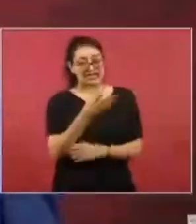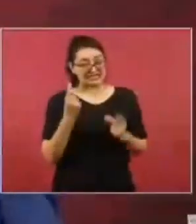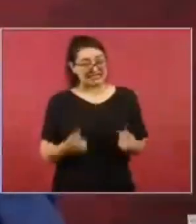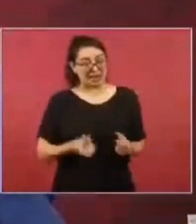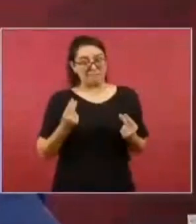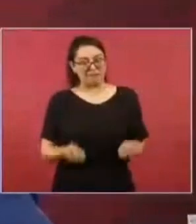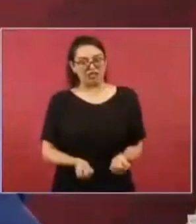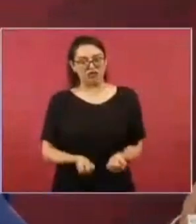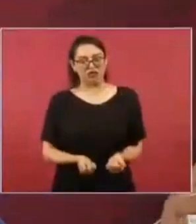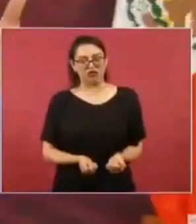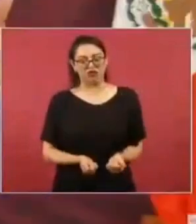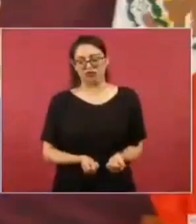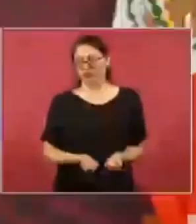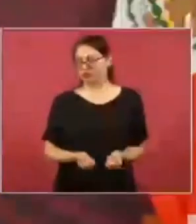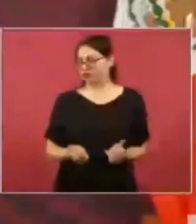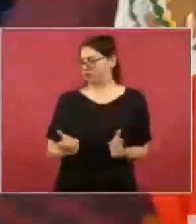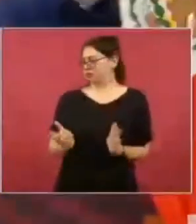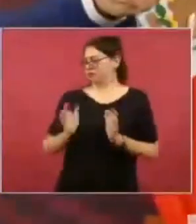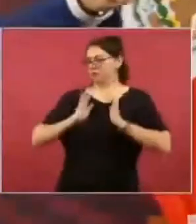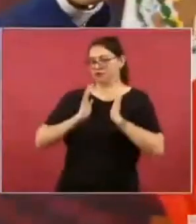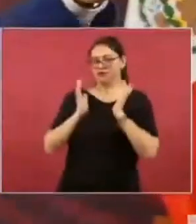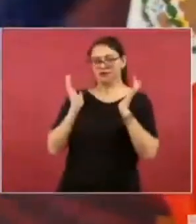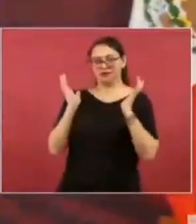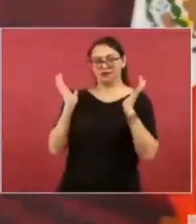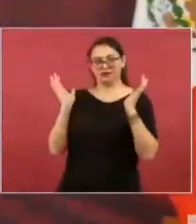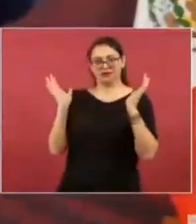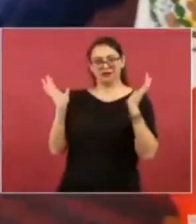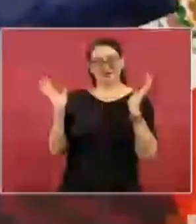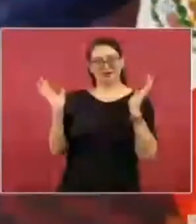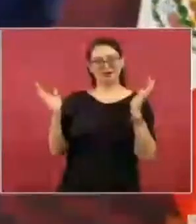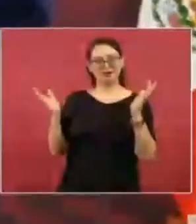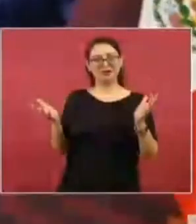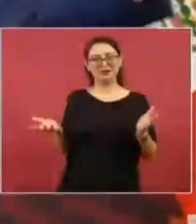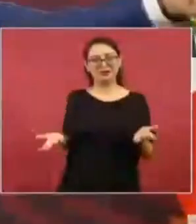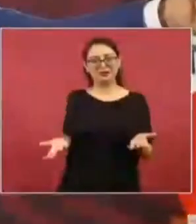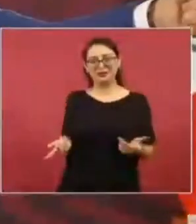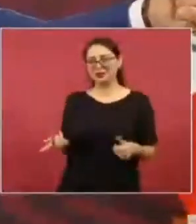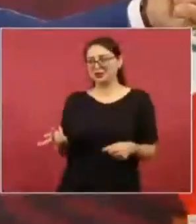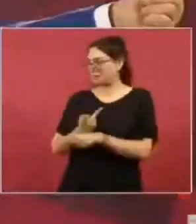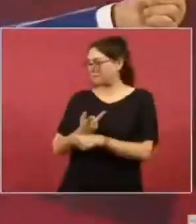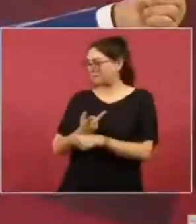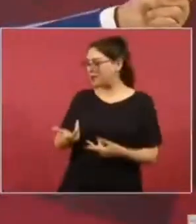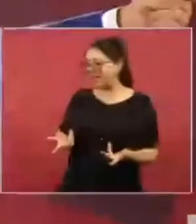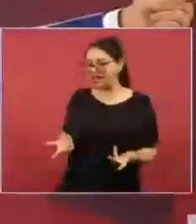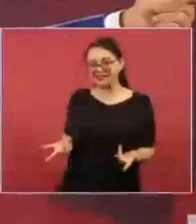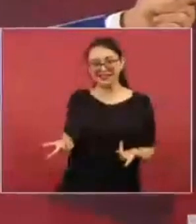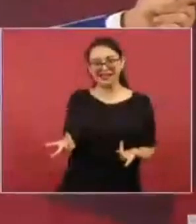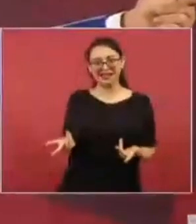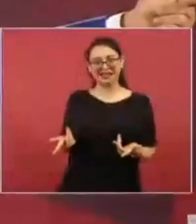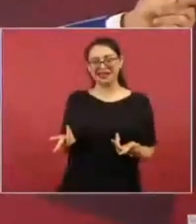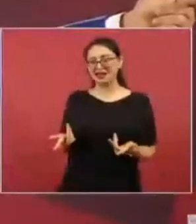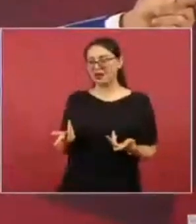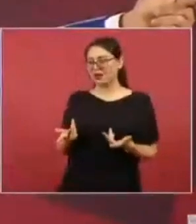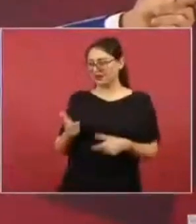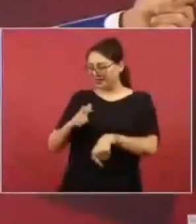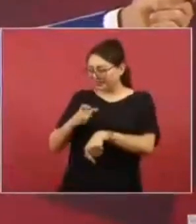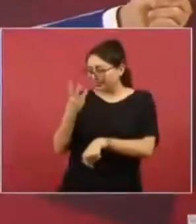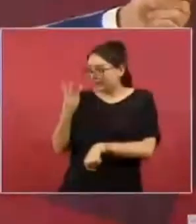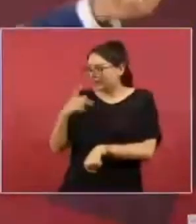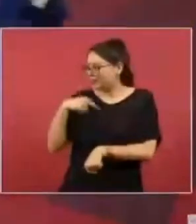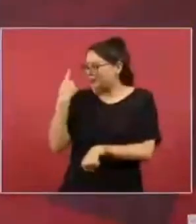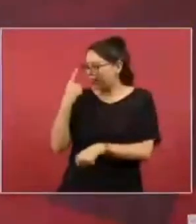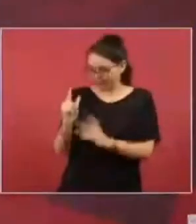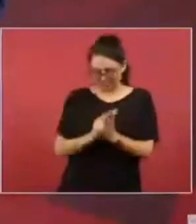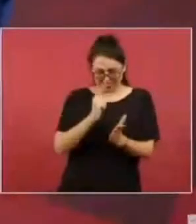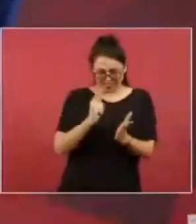de diferentes nacionalidades entre ellos de Venezuela y Honduras Hay que destacar que entre los migrantes hay cinco niños